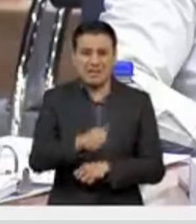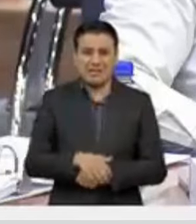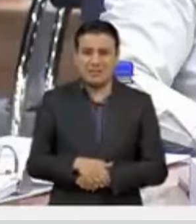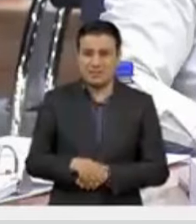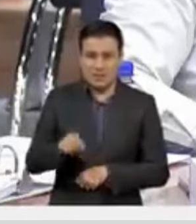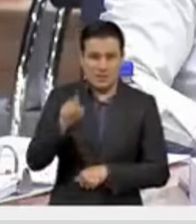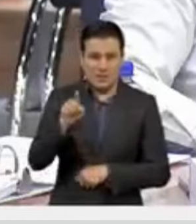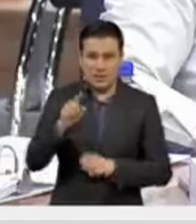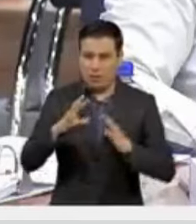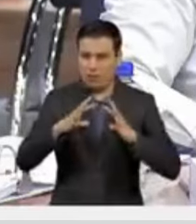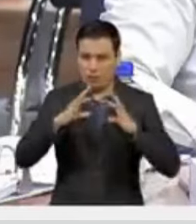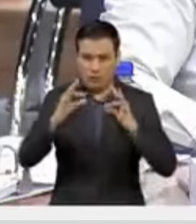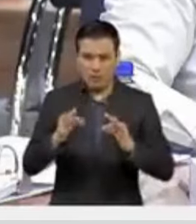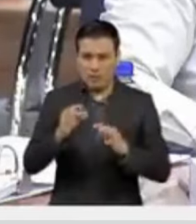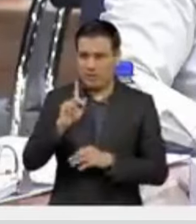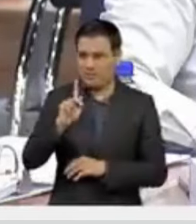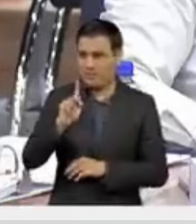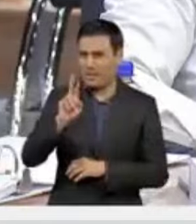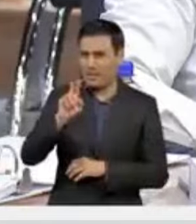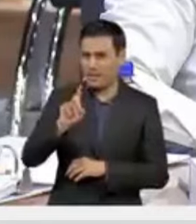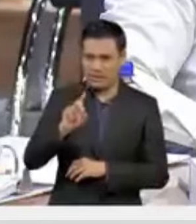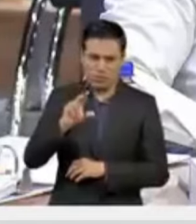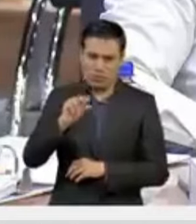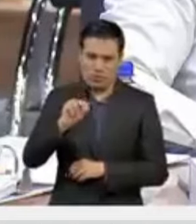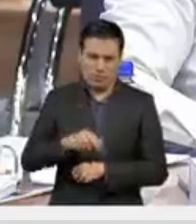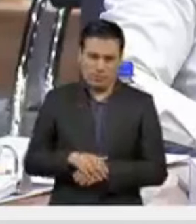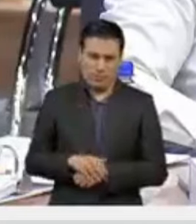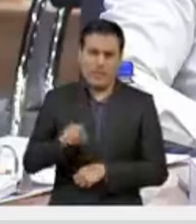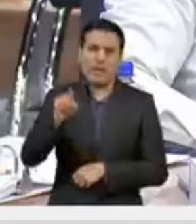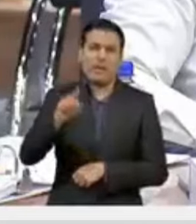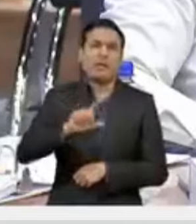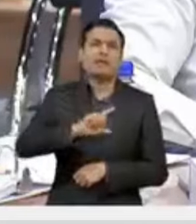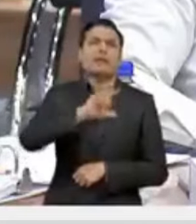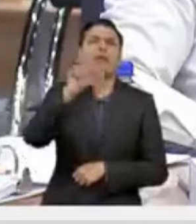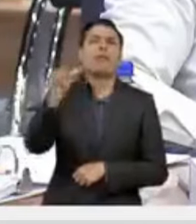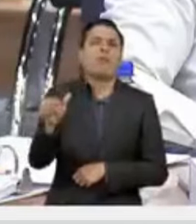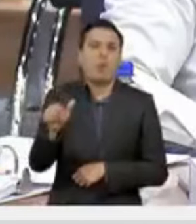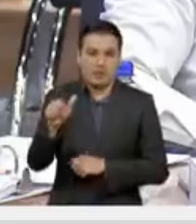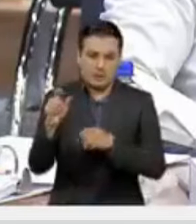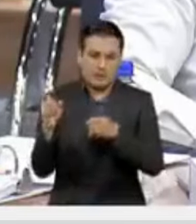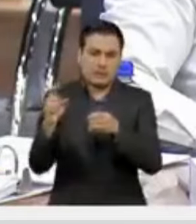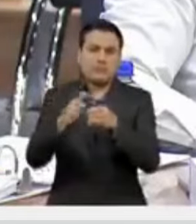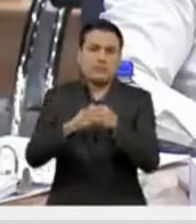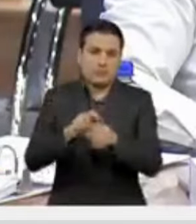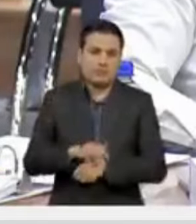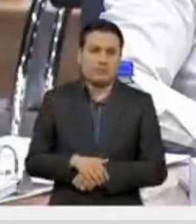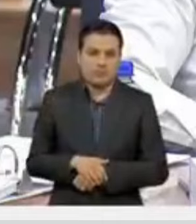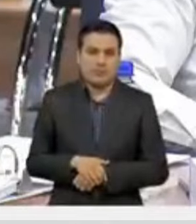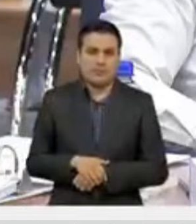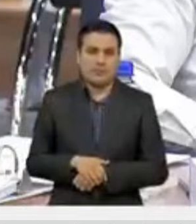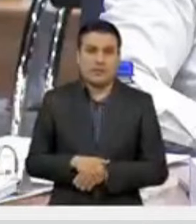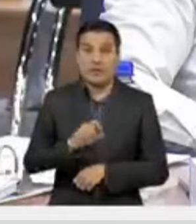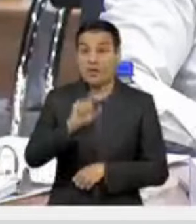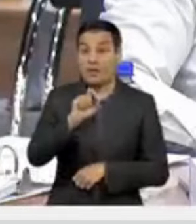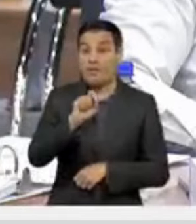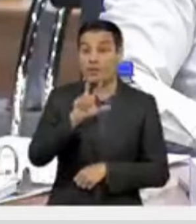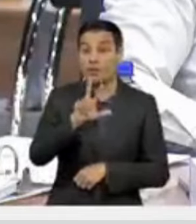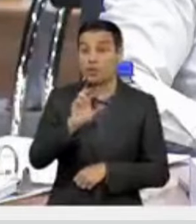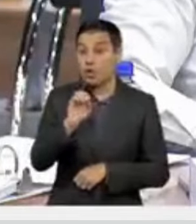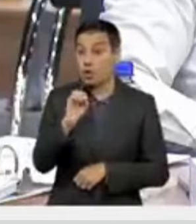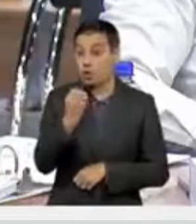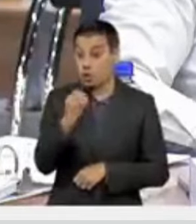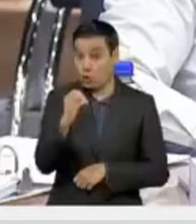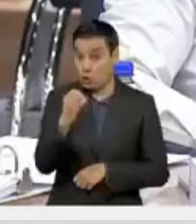fundador del PRD, él llegó después. Él no fue miembro de la convocatoria que se hizo un 28 de octubre y